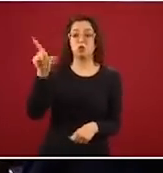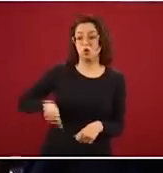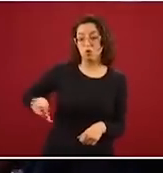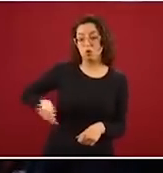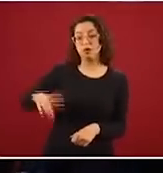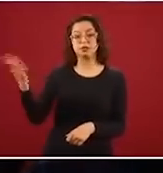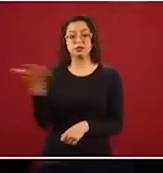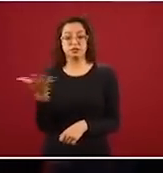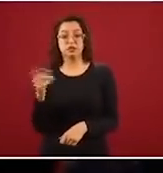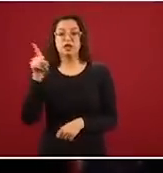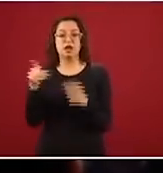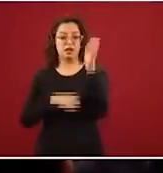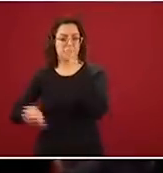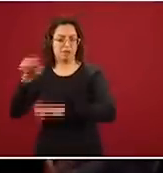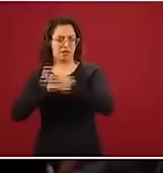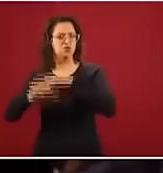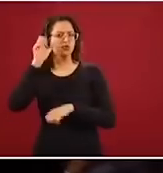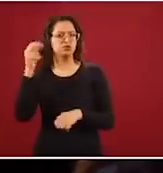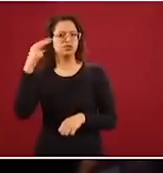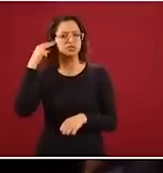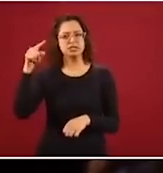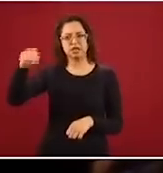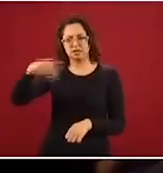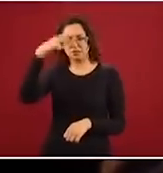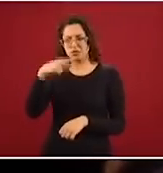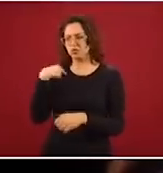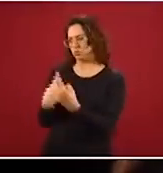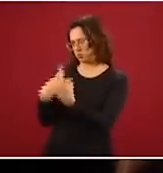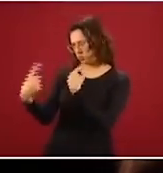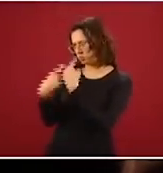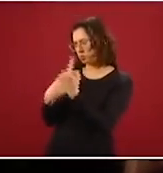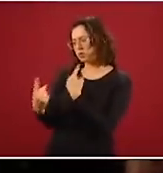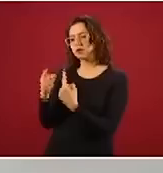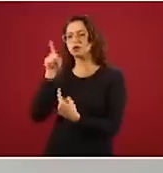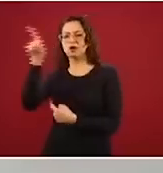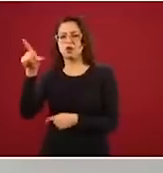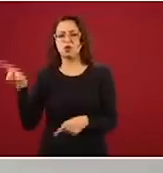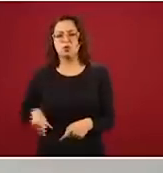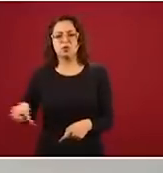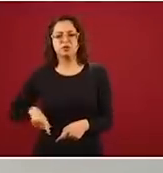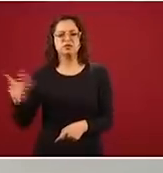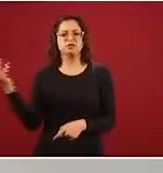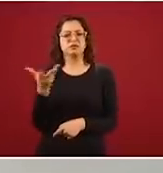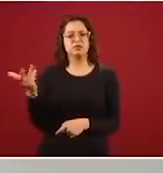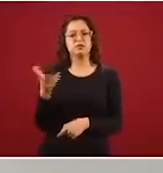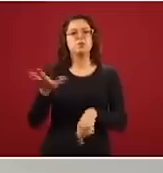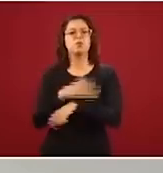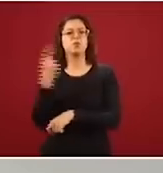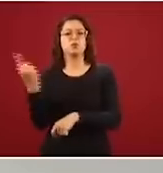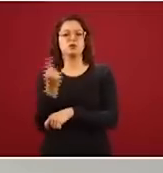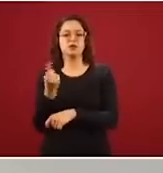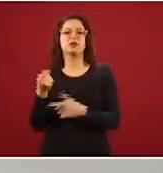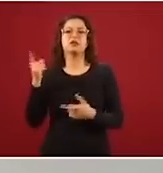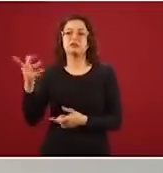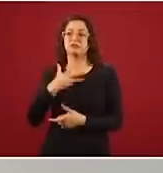conversación con el embajador de China en México, lo que está haciendo el gobierno chino es una acción intensa de